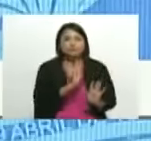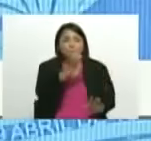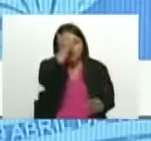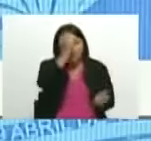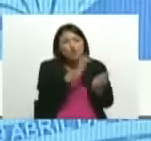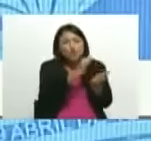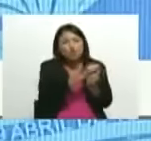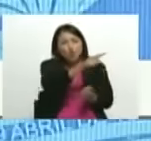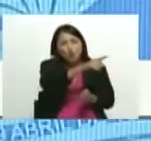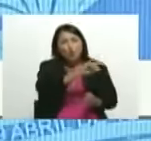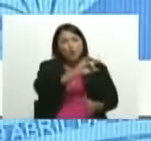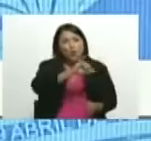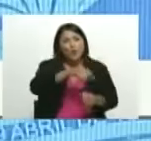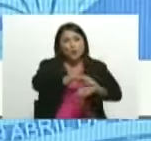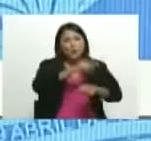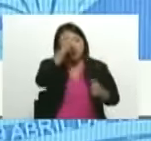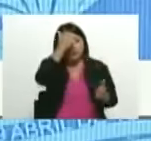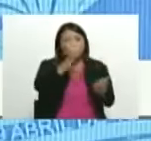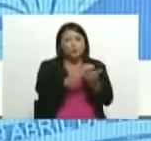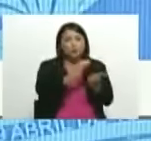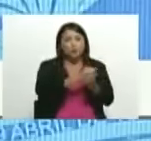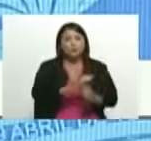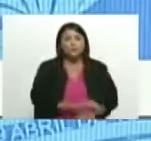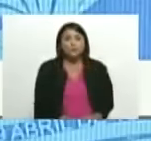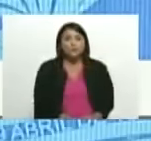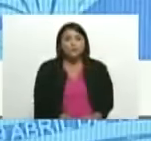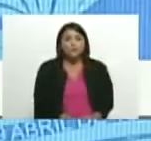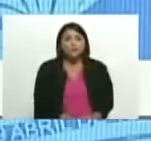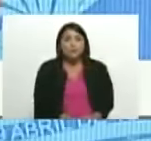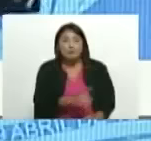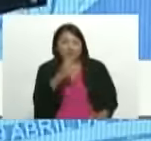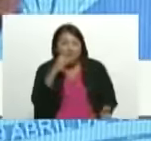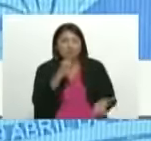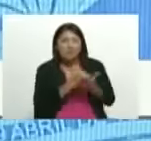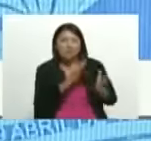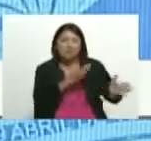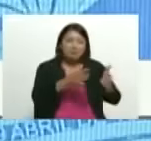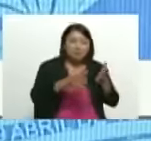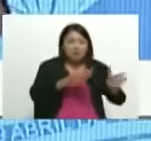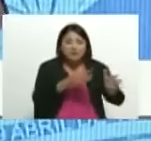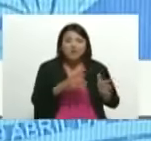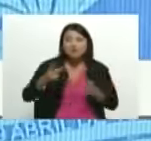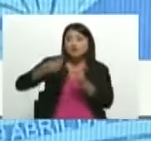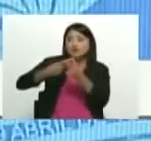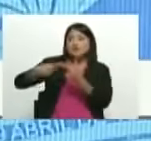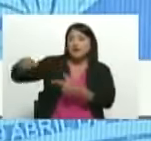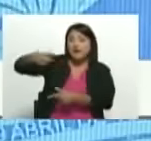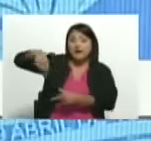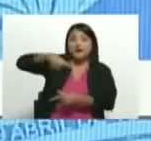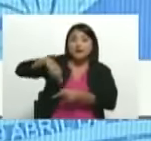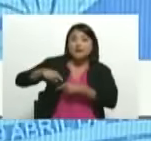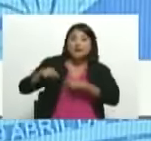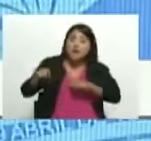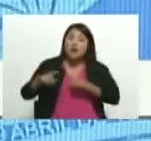bruto. Pero pues, vamos a ver si lo hacemos así, a ver qué tal. Es la misma cosa, un fraude.